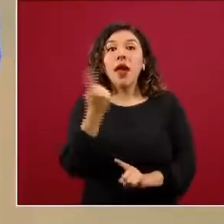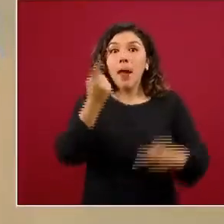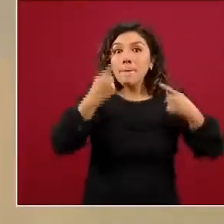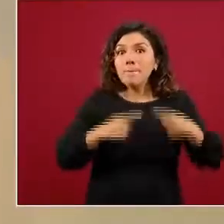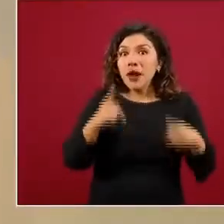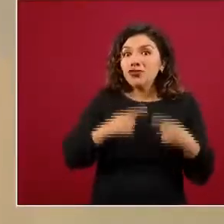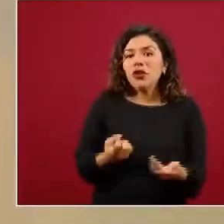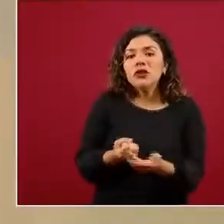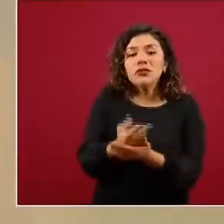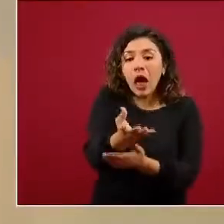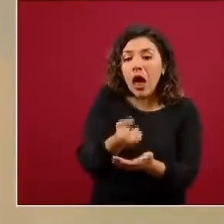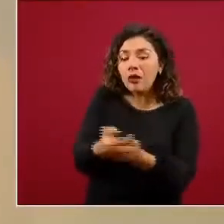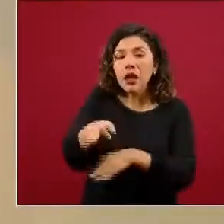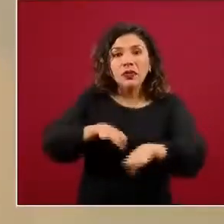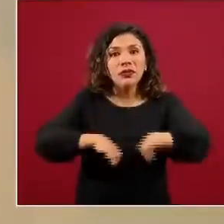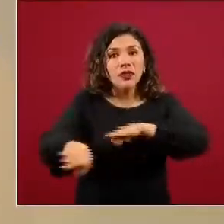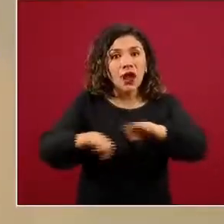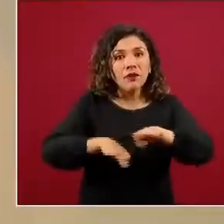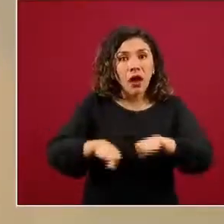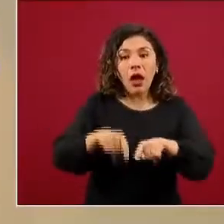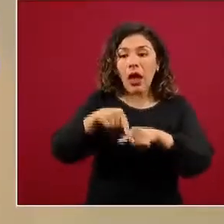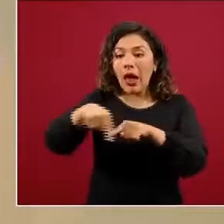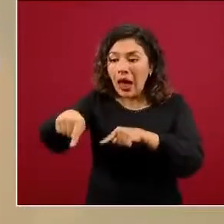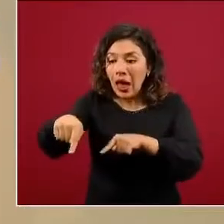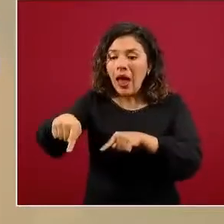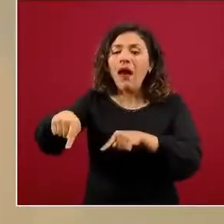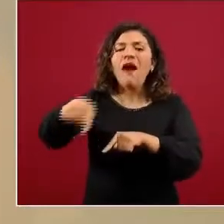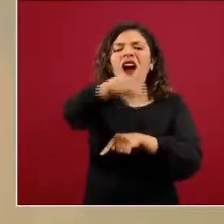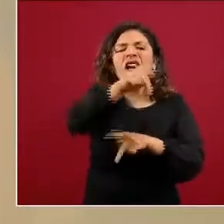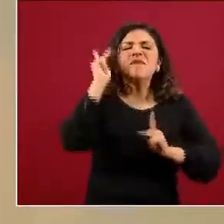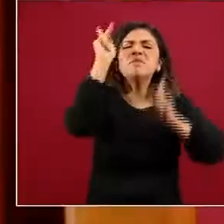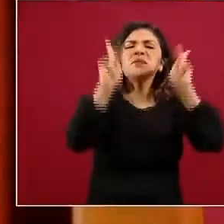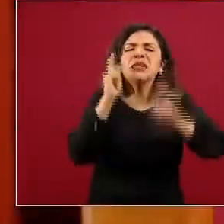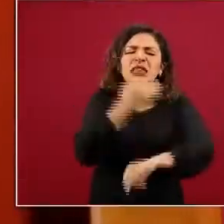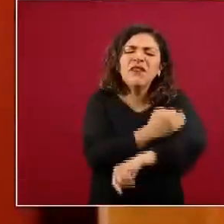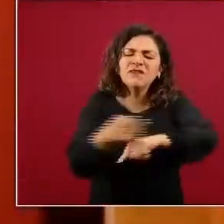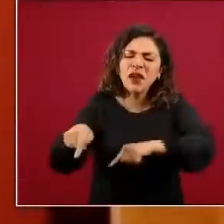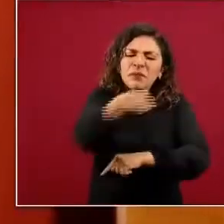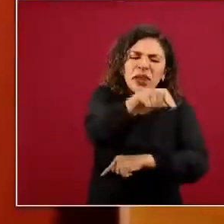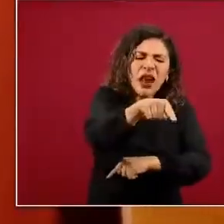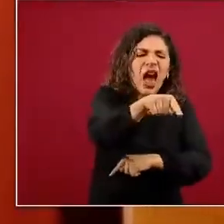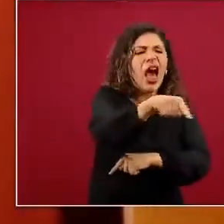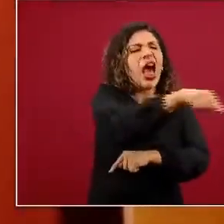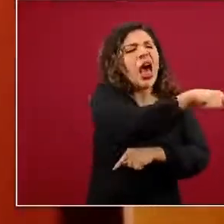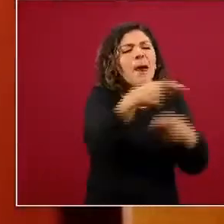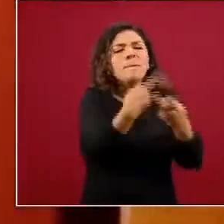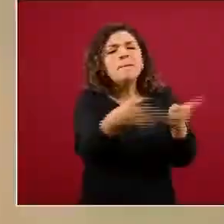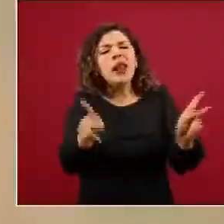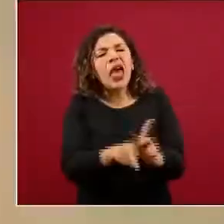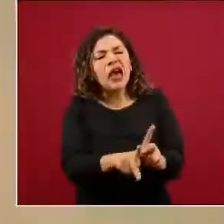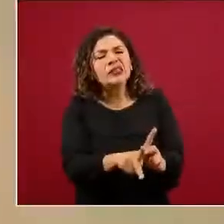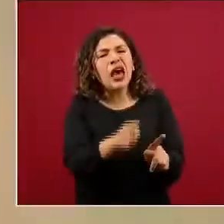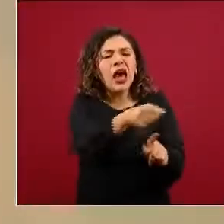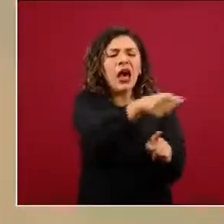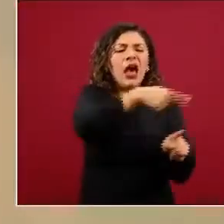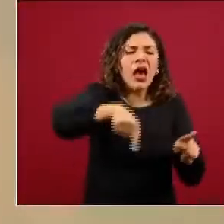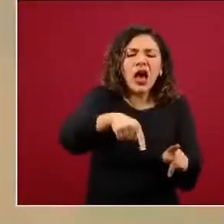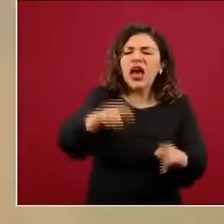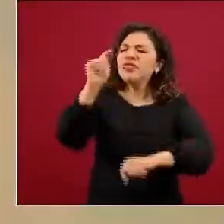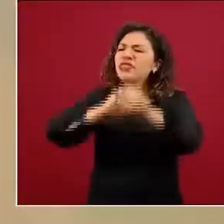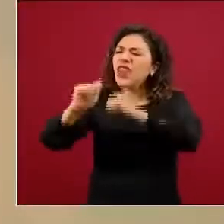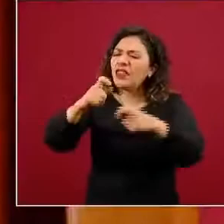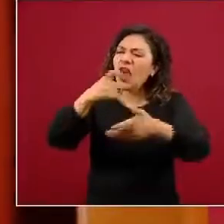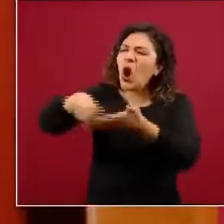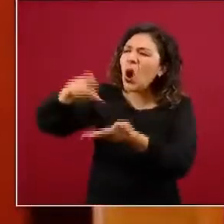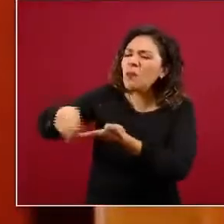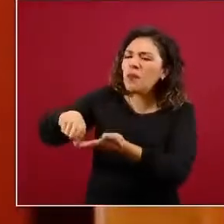personas salgan al trabajo y después vayan a visitar a un familiar y después vayan a una plaza pública y después vayan a un comercio